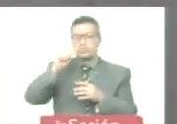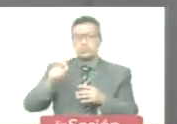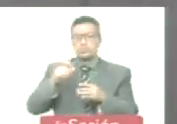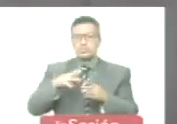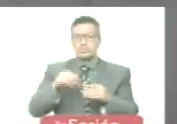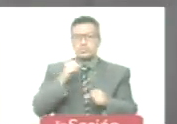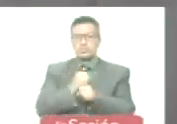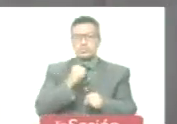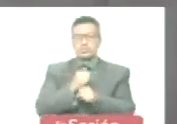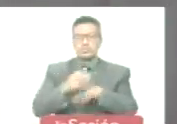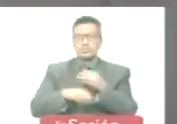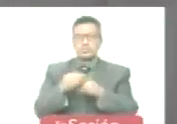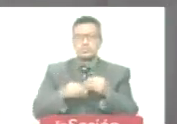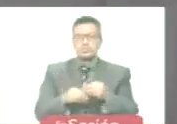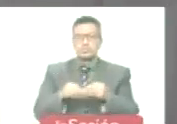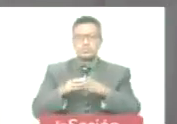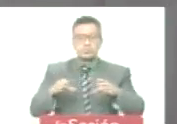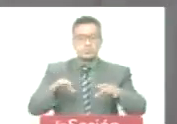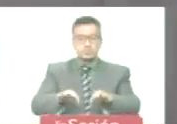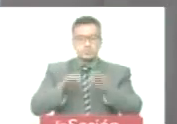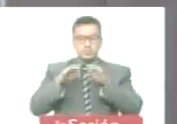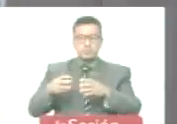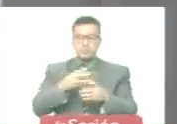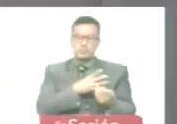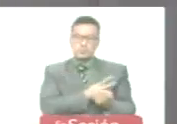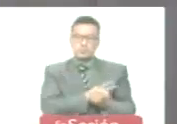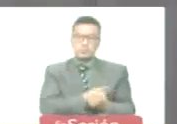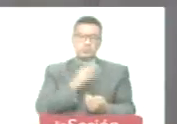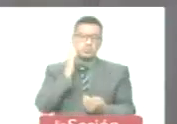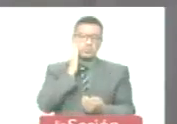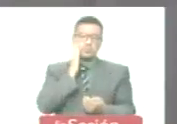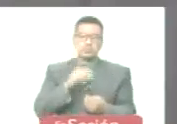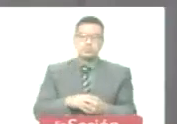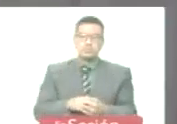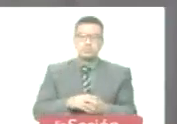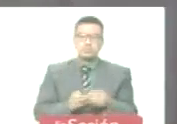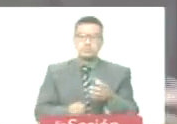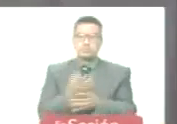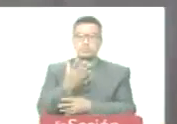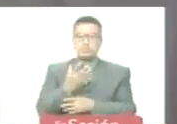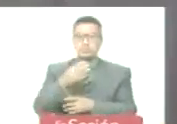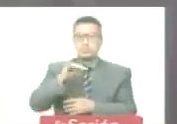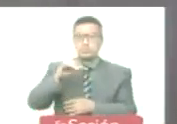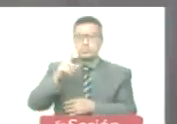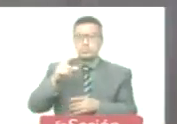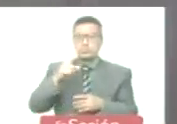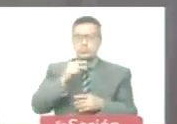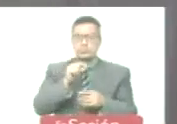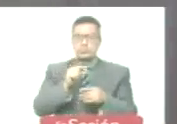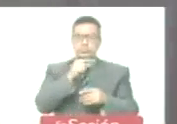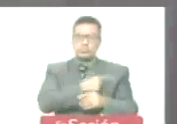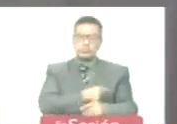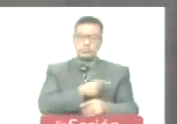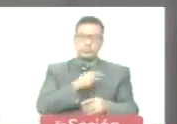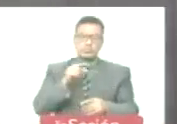para atender la sala especial de lactancia materna en la Fundación Mi Gota de Leche, que